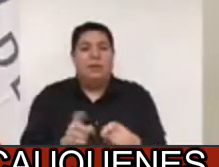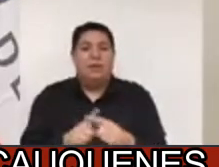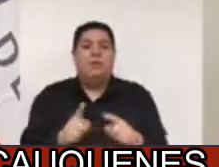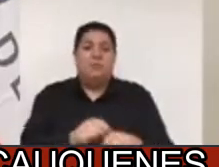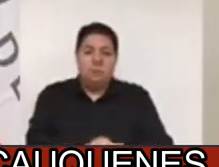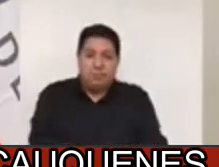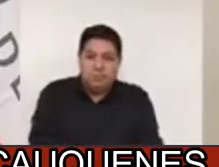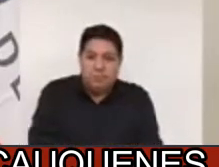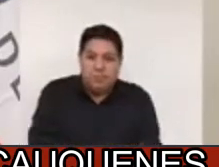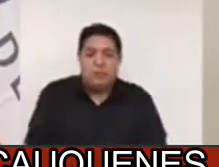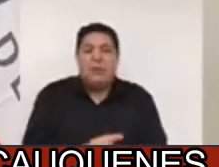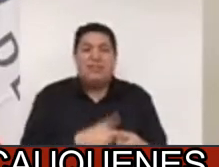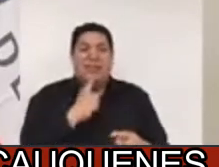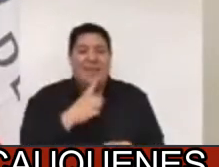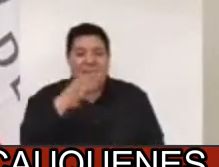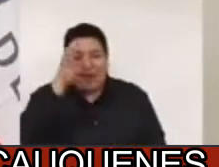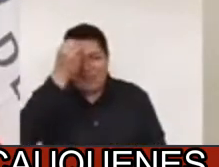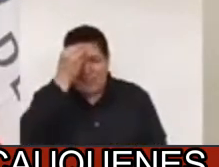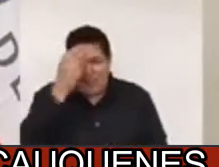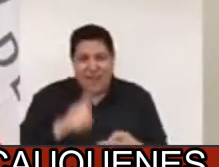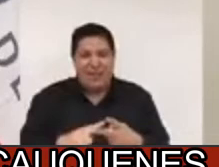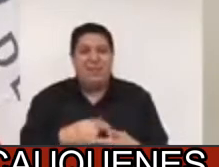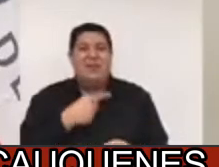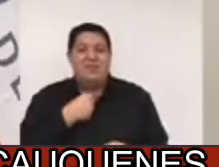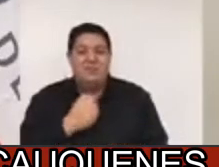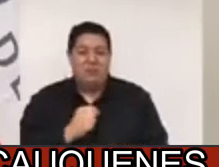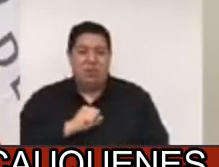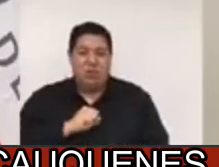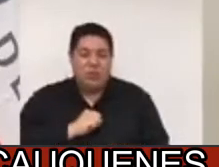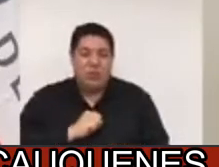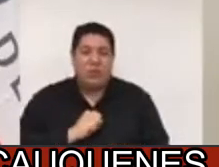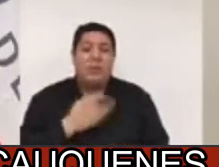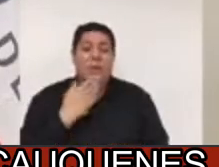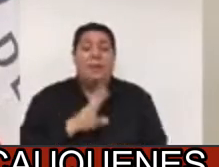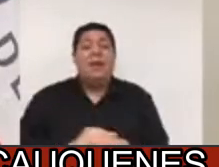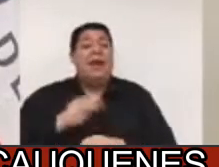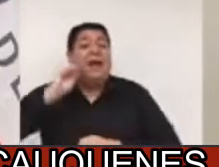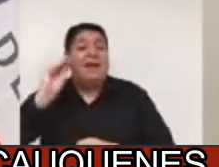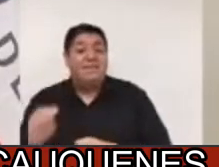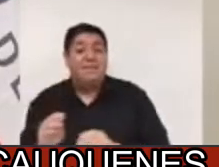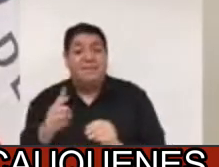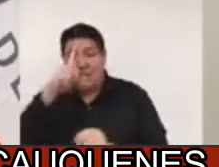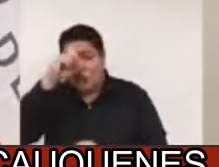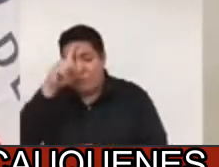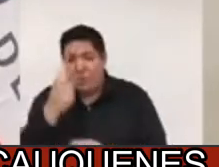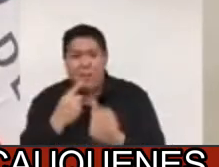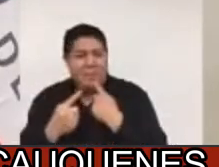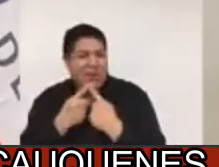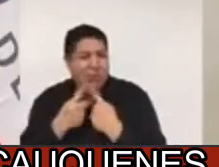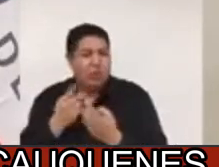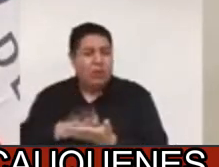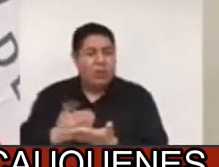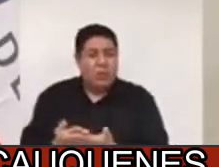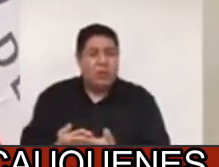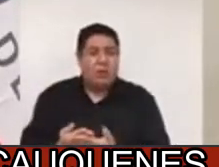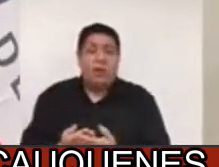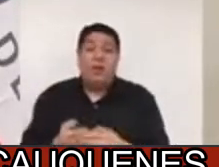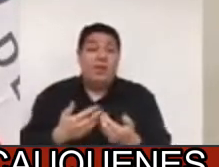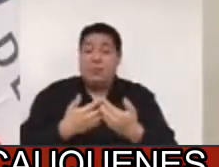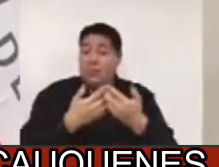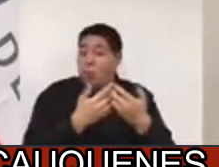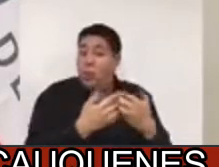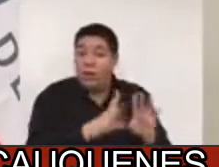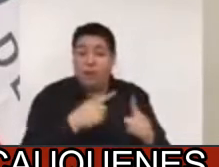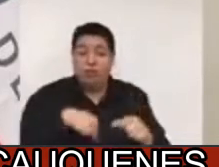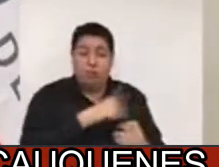varias partes que presenten fiebre mi alergia todos también consulten en los centros de salud independiente de las medidas que nosotros podamos